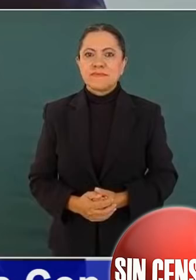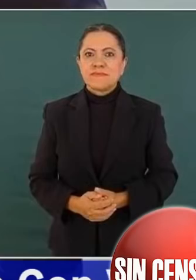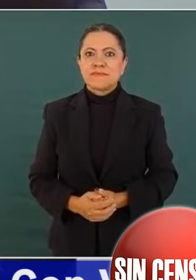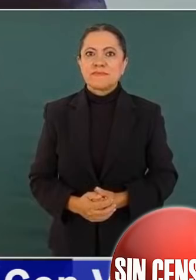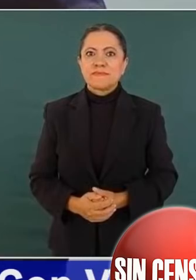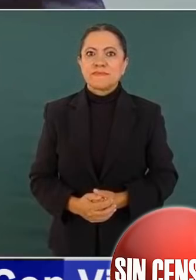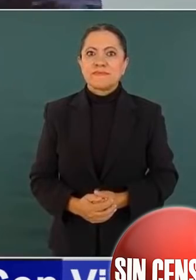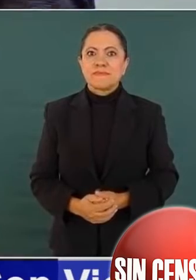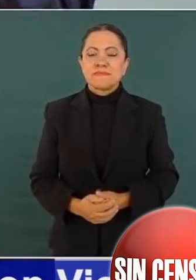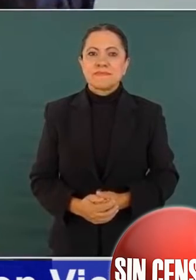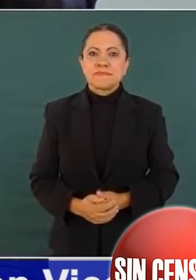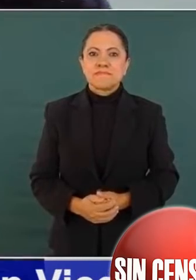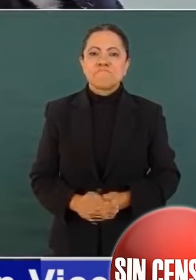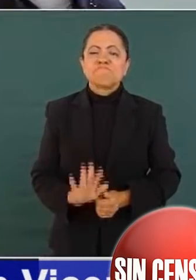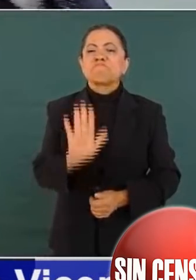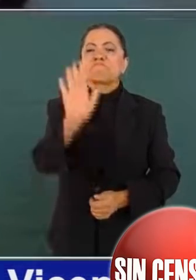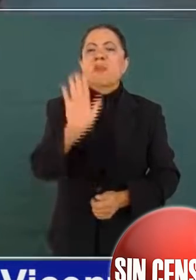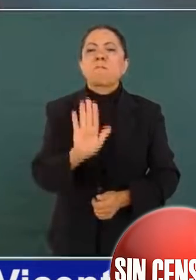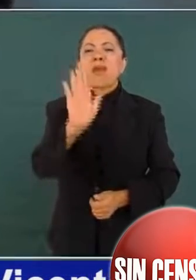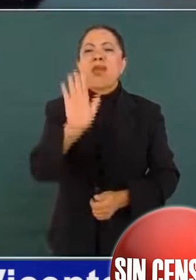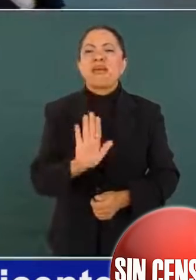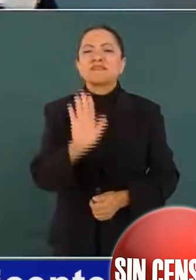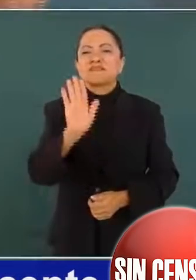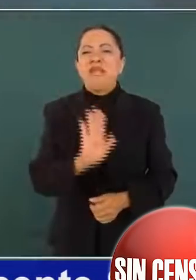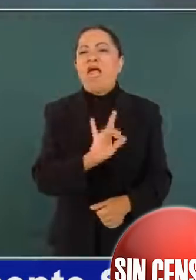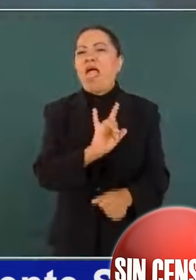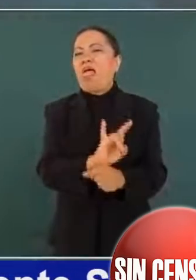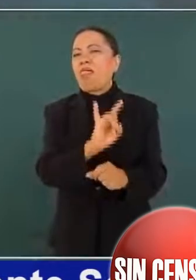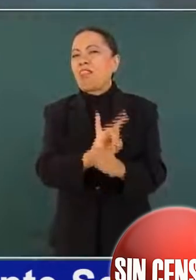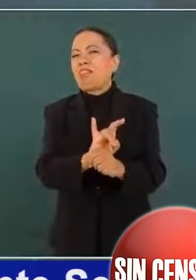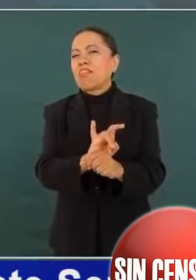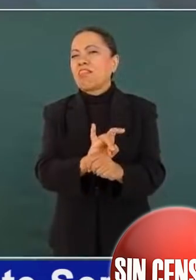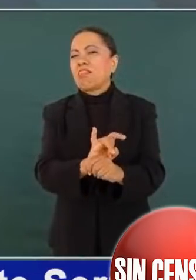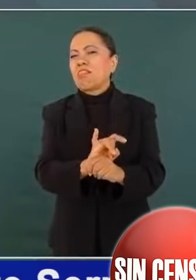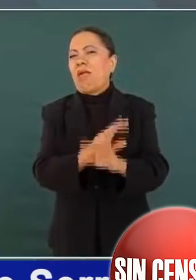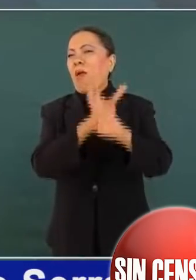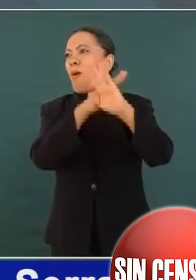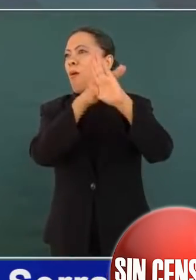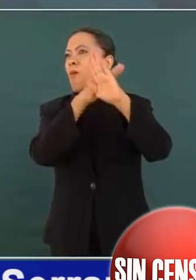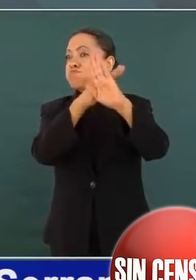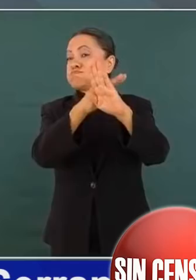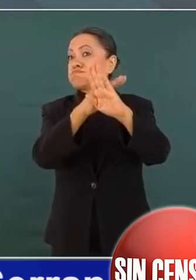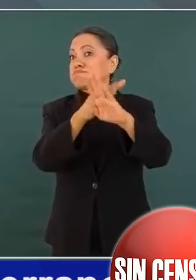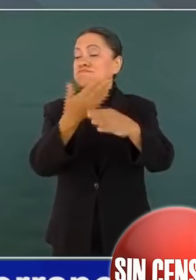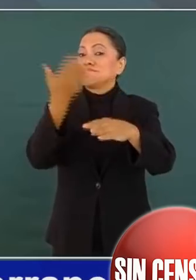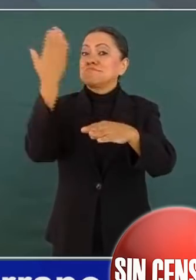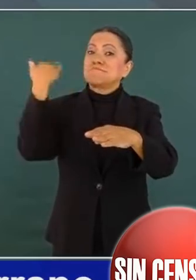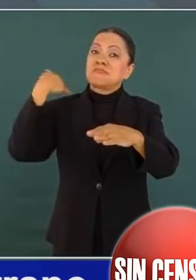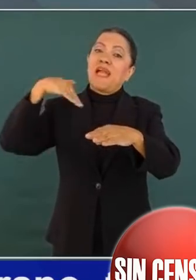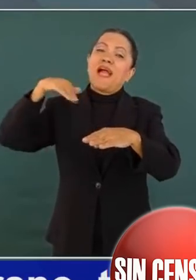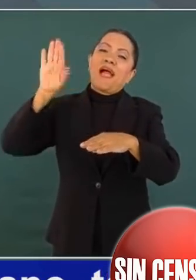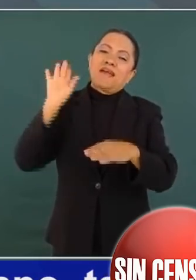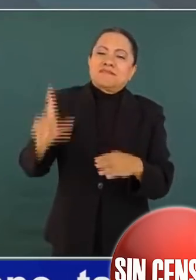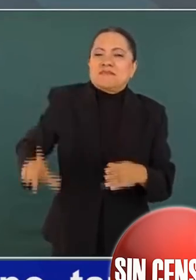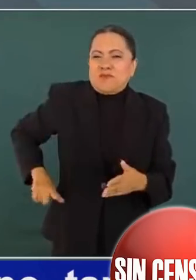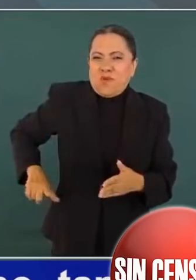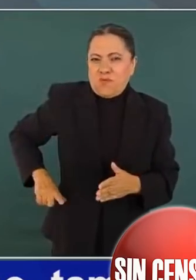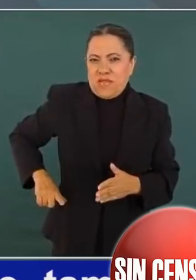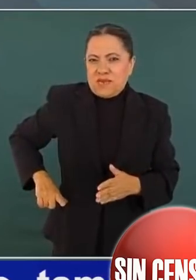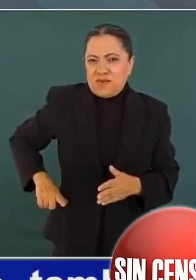una pantalla durante el periodo neoliberal. Los gobiernos,